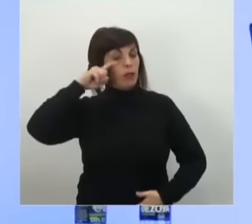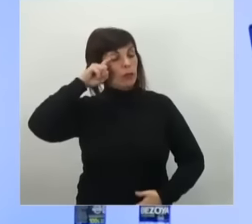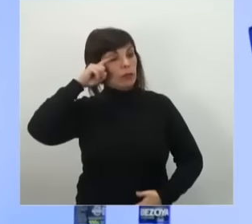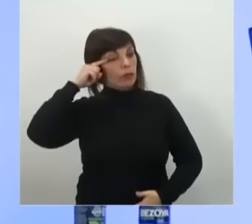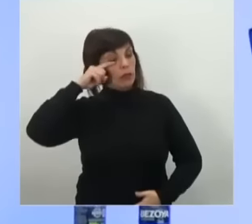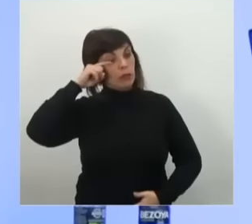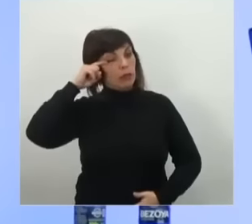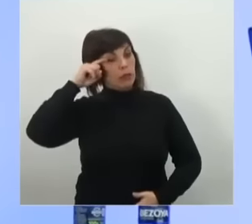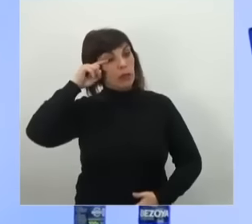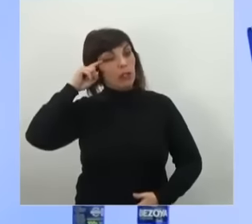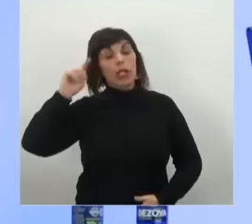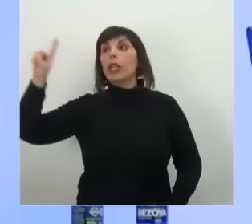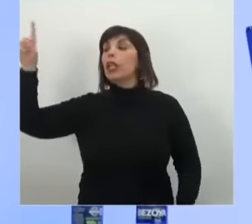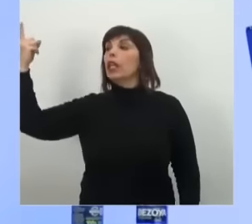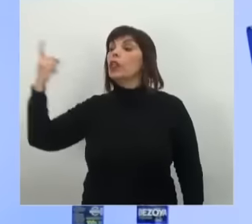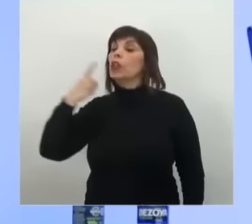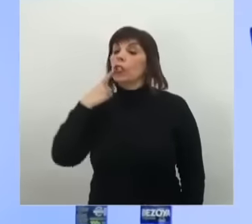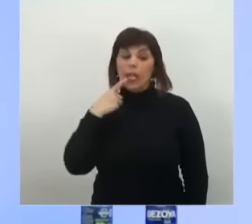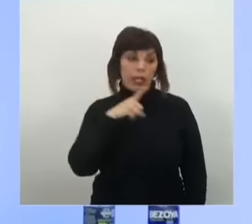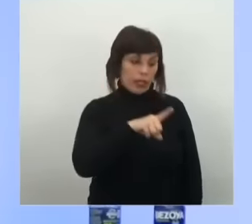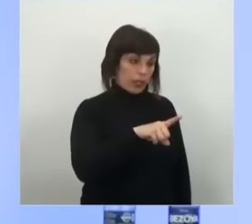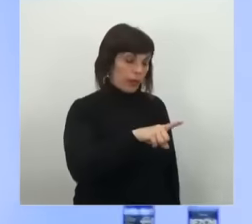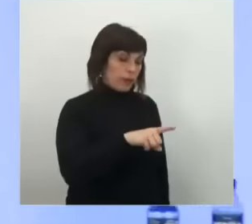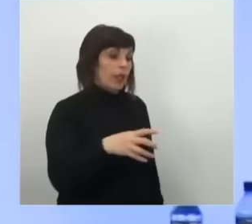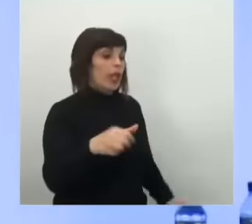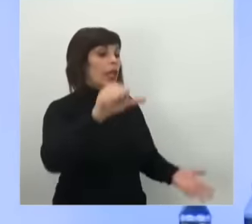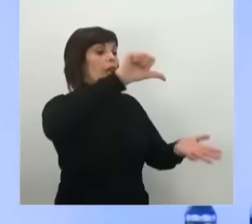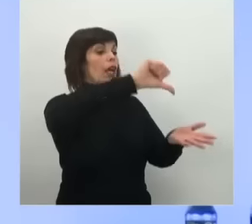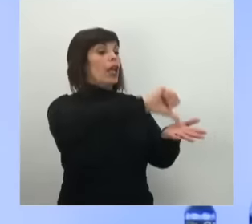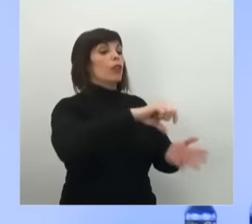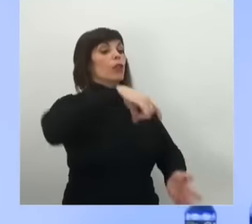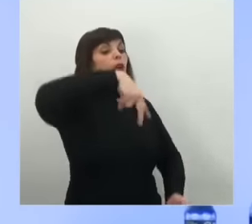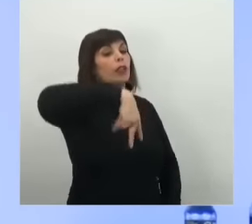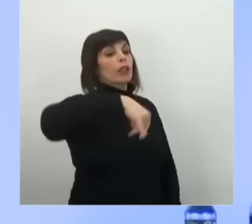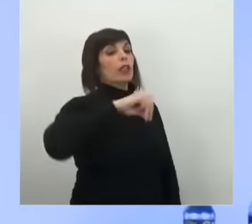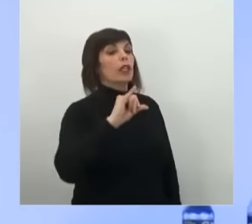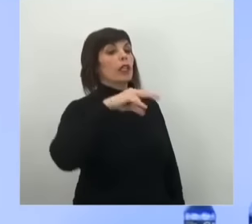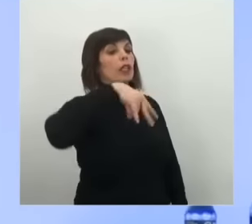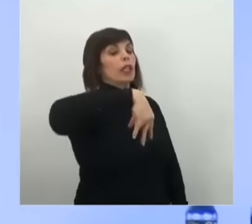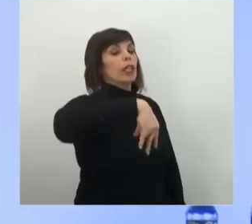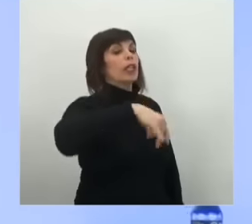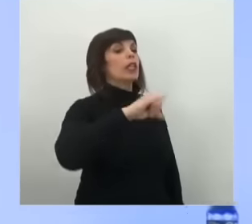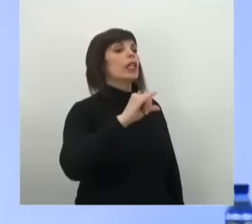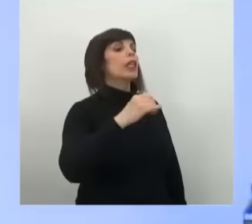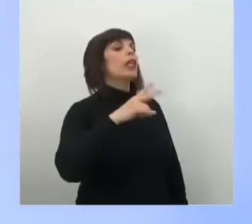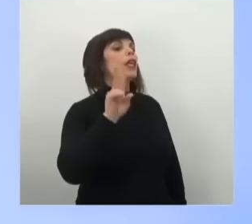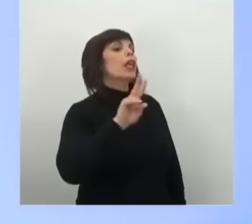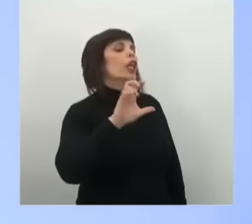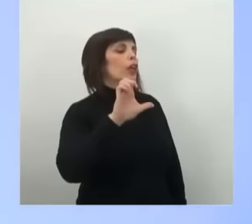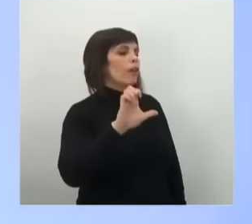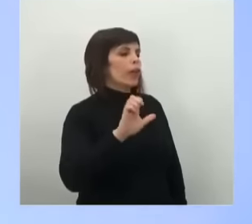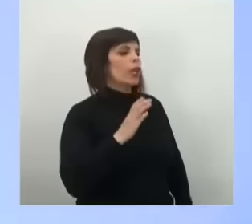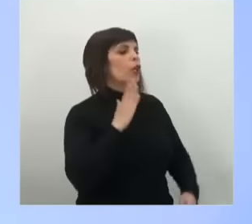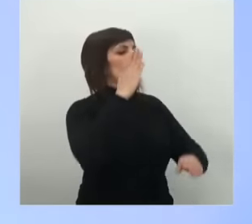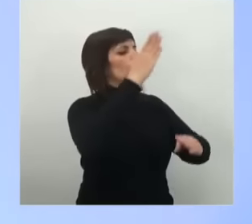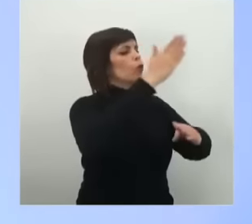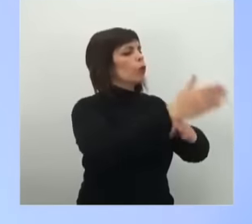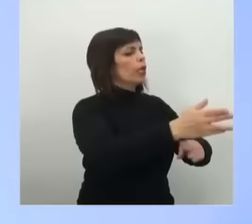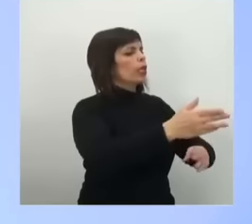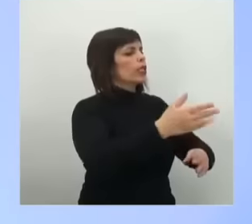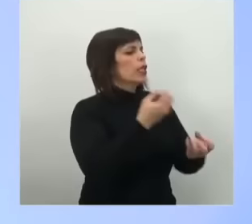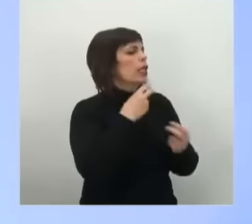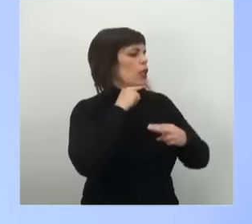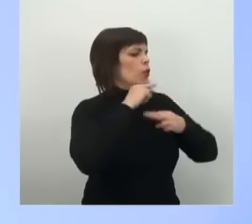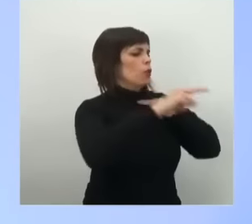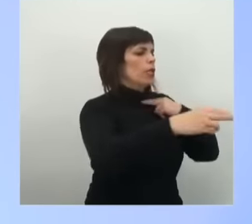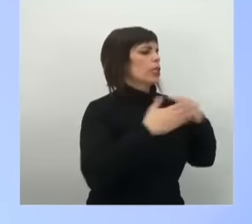él que un mandato y le dijo vaya nínive y de un mensaje y él dijo No lo voy a hacer porque yo sé que si voy